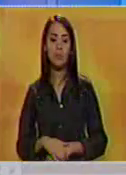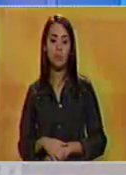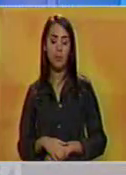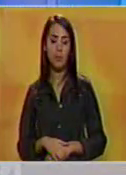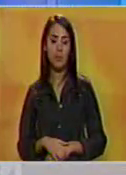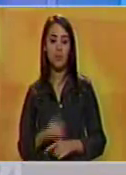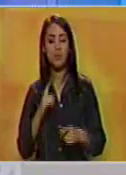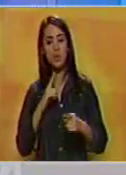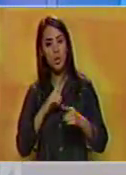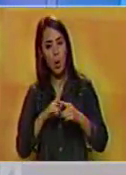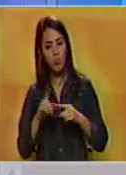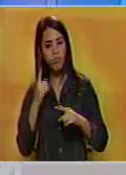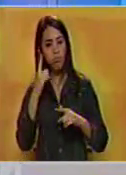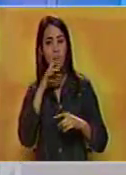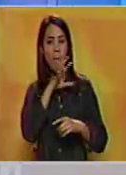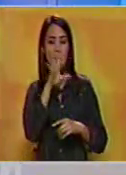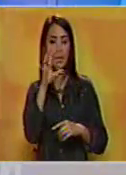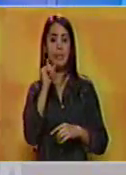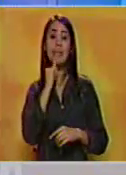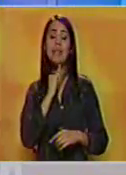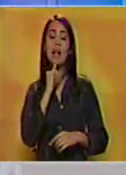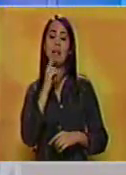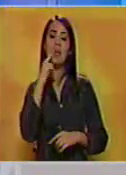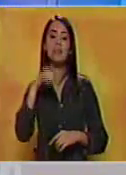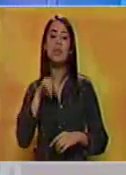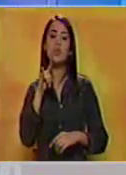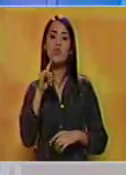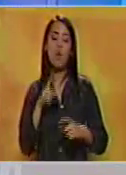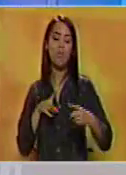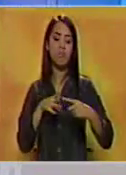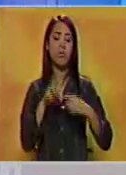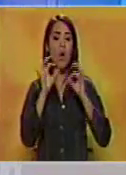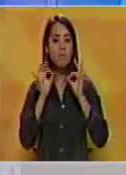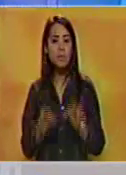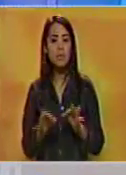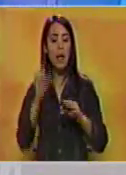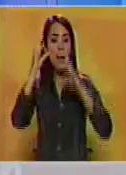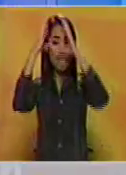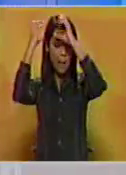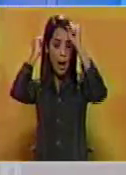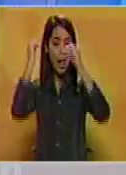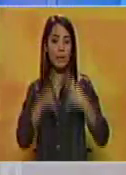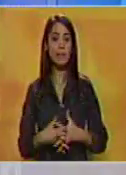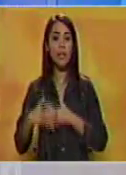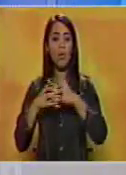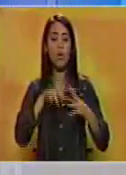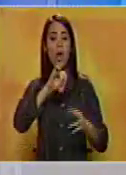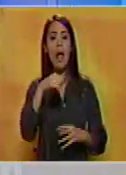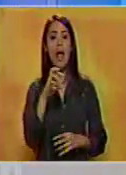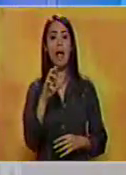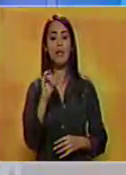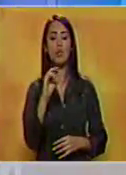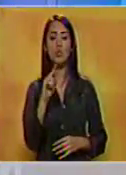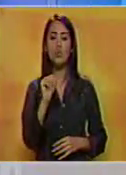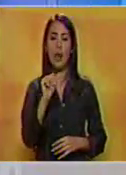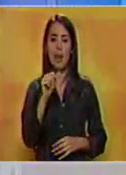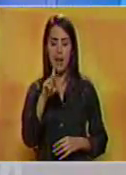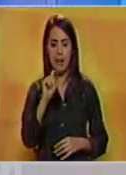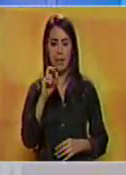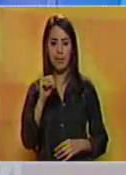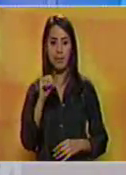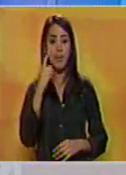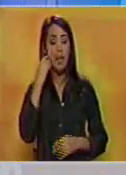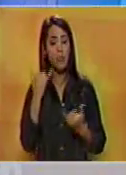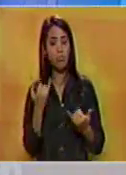pasemos fuera de nuestras fronteras en israel donde este lunes fue inaugurado oficialmente la embajada de eeuu en jerusalén el recinto diplomático fue